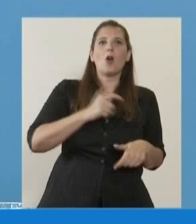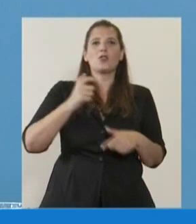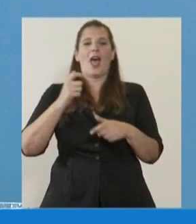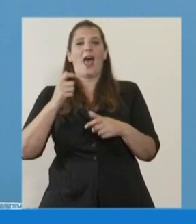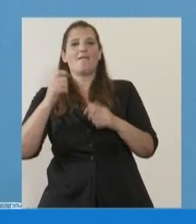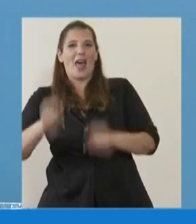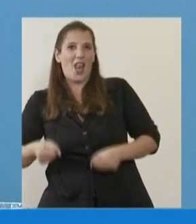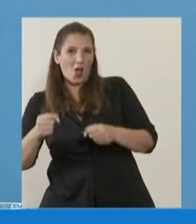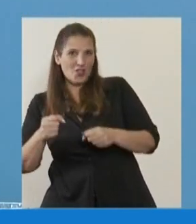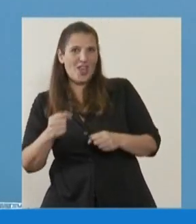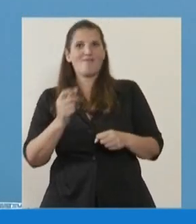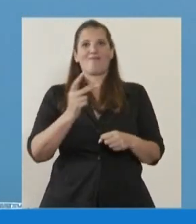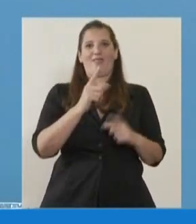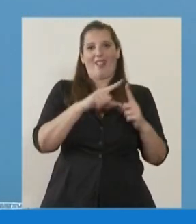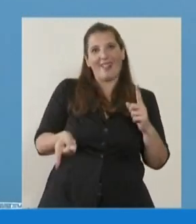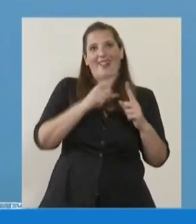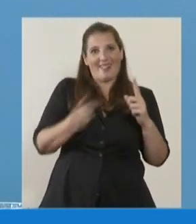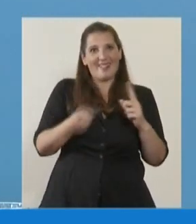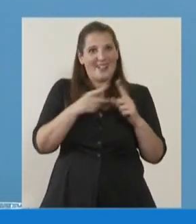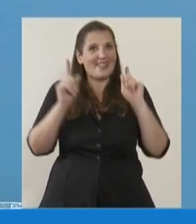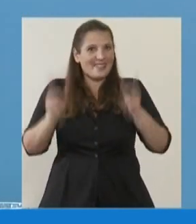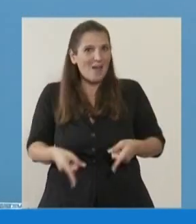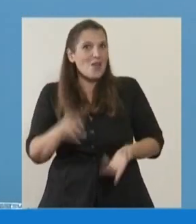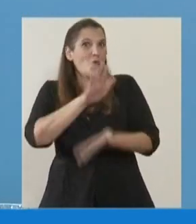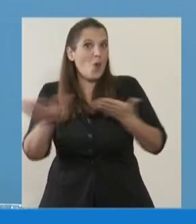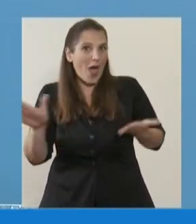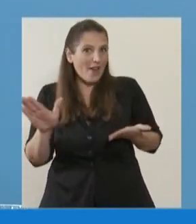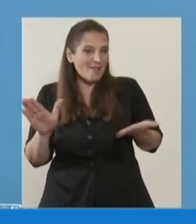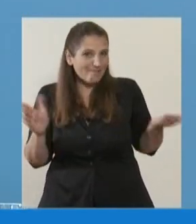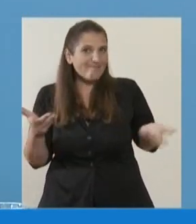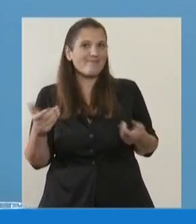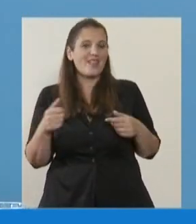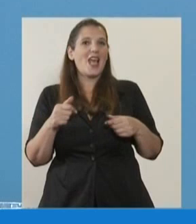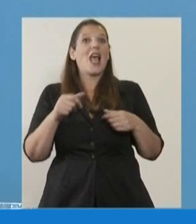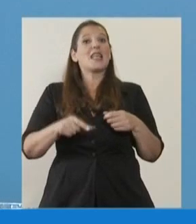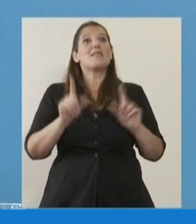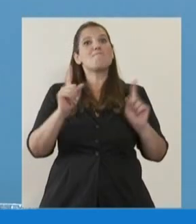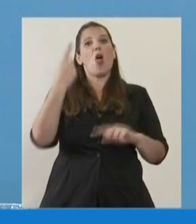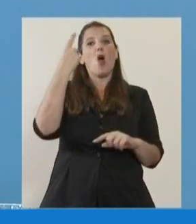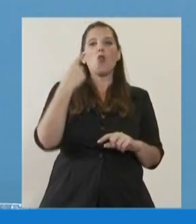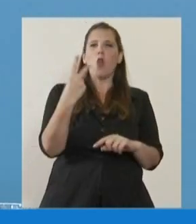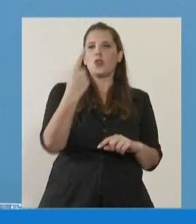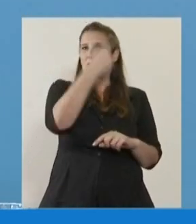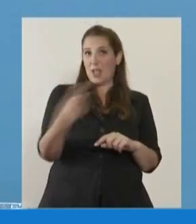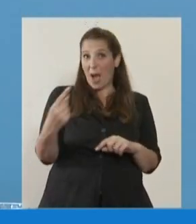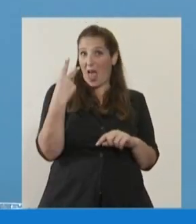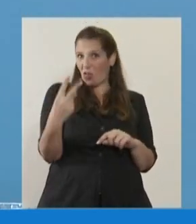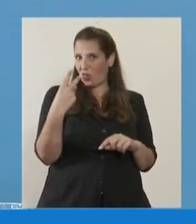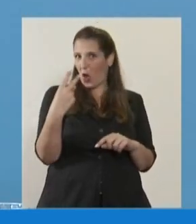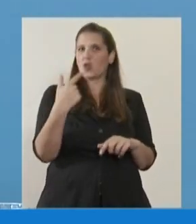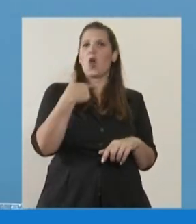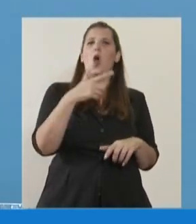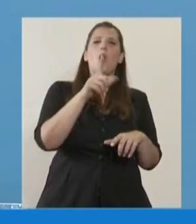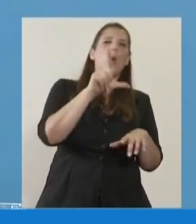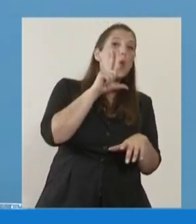Mendoza-Bariloche, ¿sí? Que es una ruta nueva y tendrá 2 frecuencias semanales entre julio y abril, los días